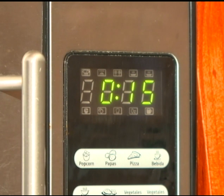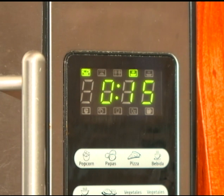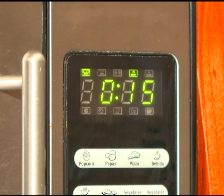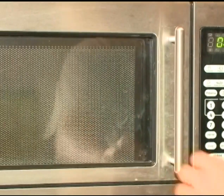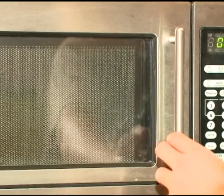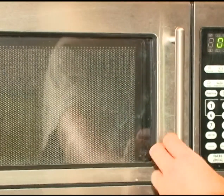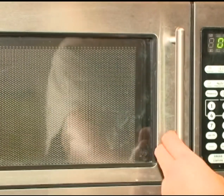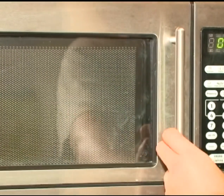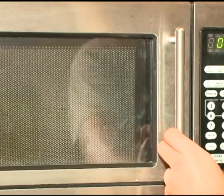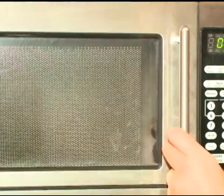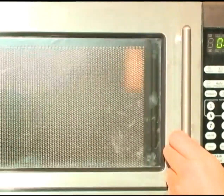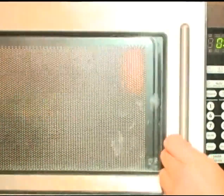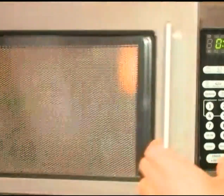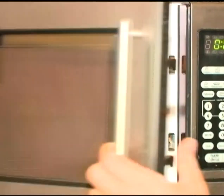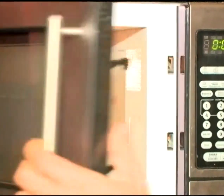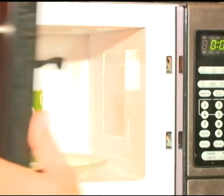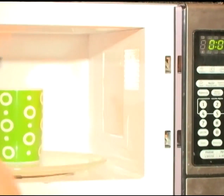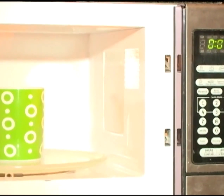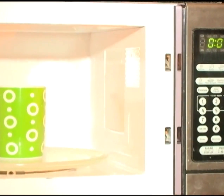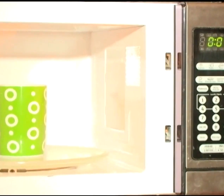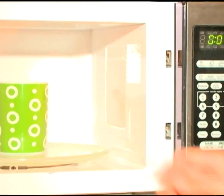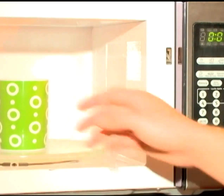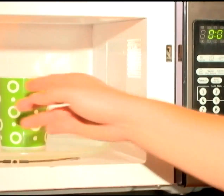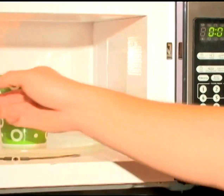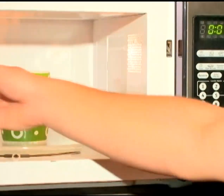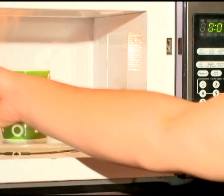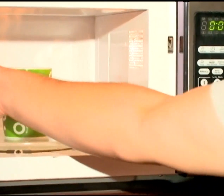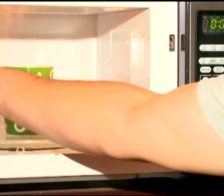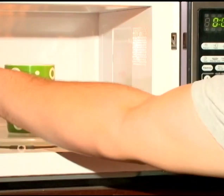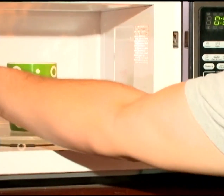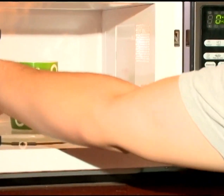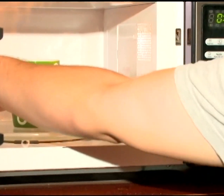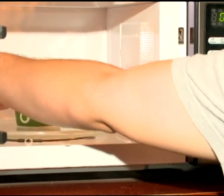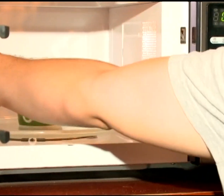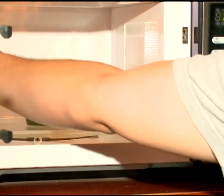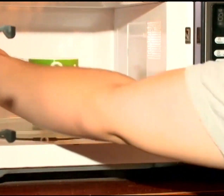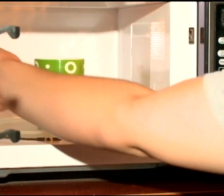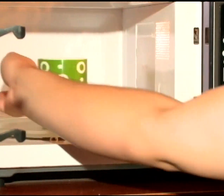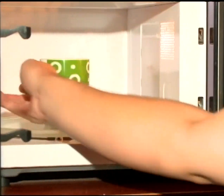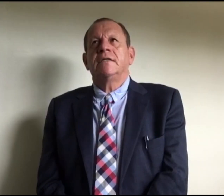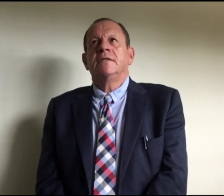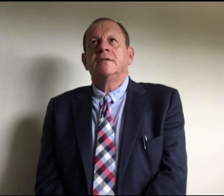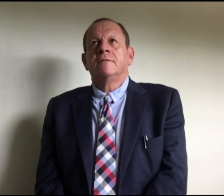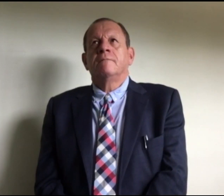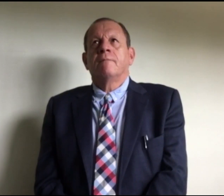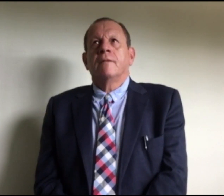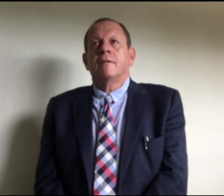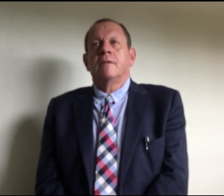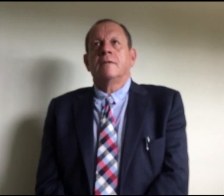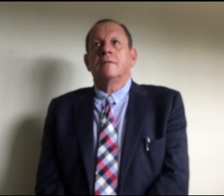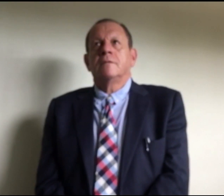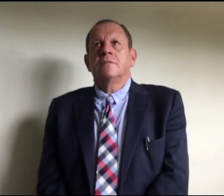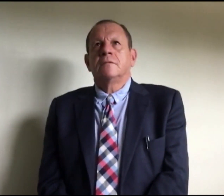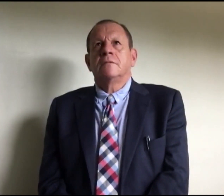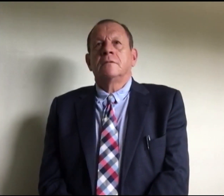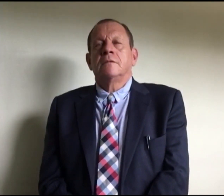los afecta. El IVA como impuesto, y hay que decirlo aquí, en este